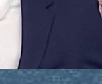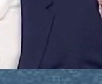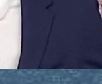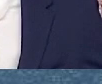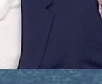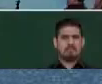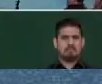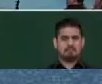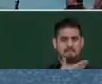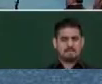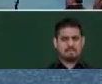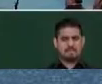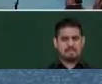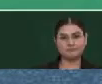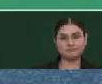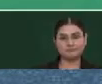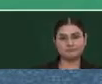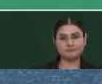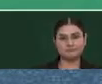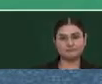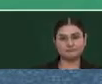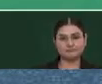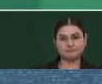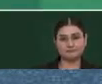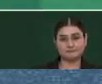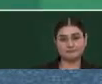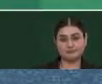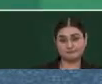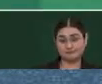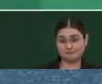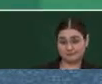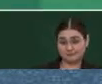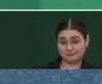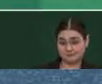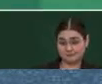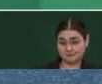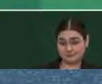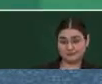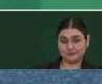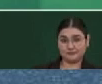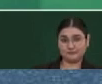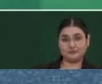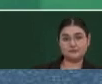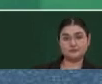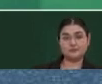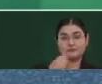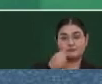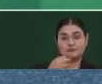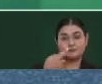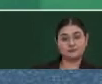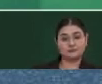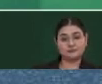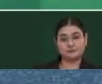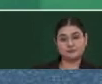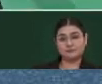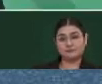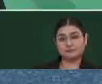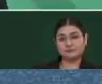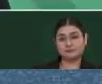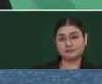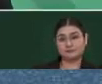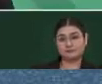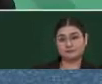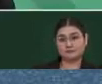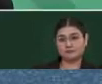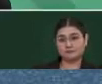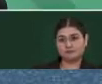Sin duda, están en una muy mala situación. Hay que recordar que desde el 21 de diciembre el gobierno de Dina